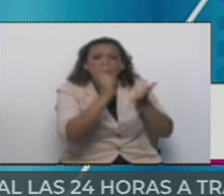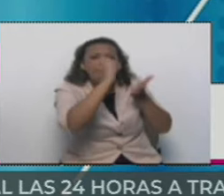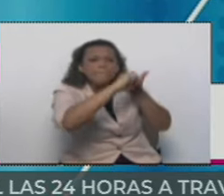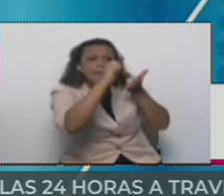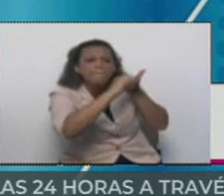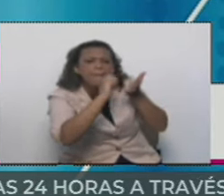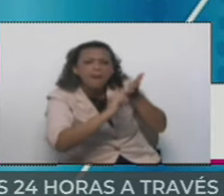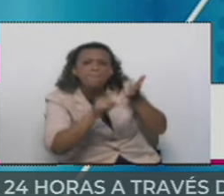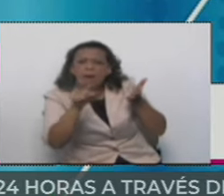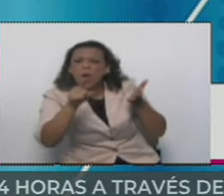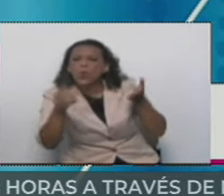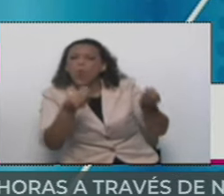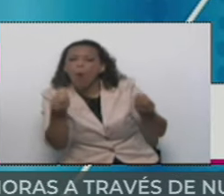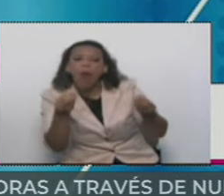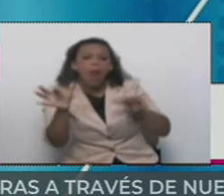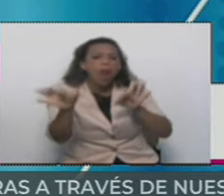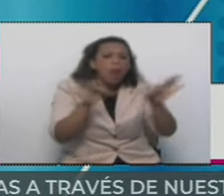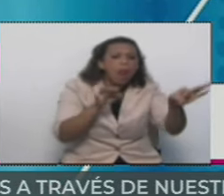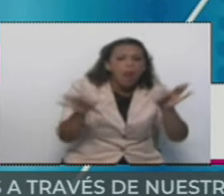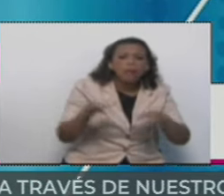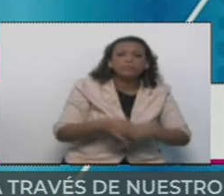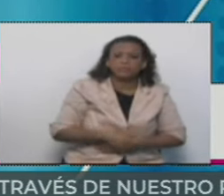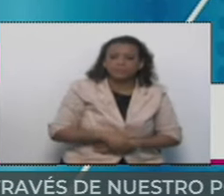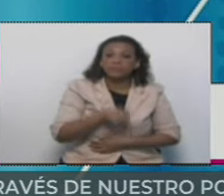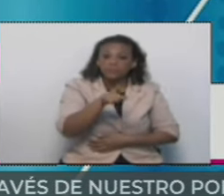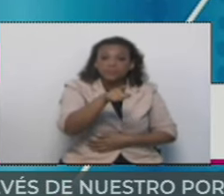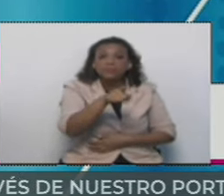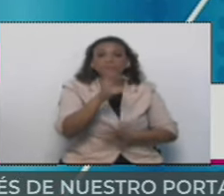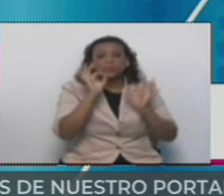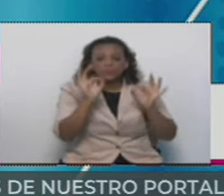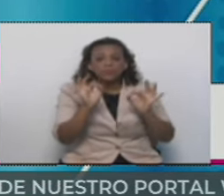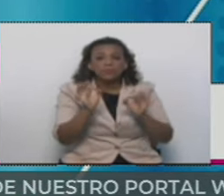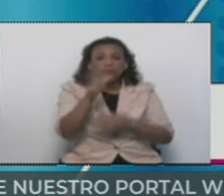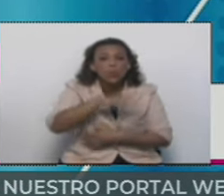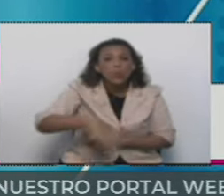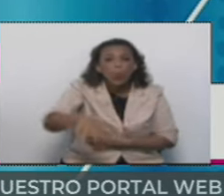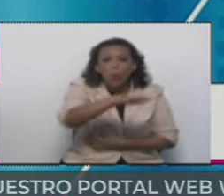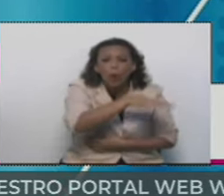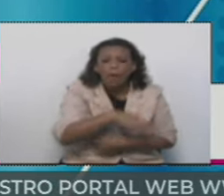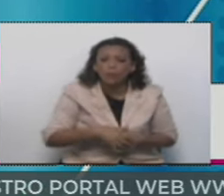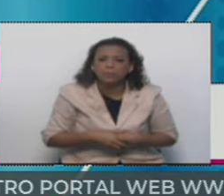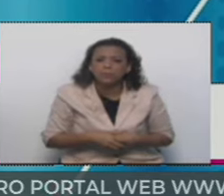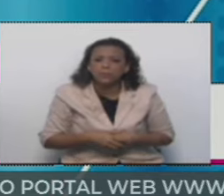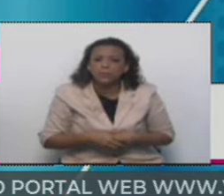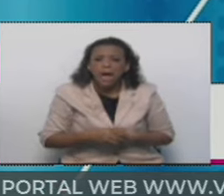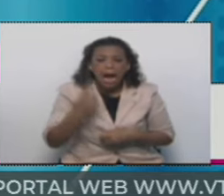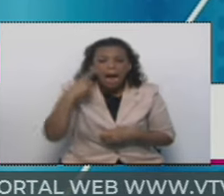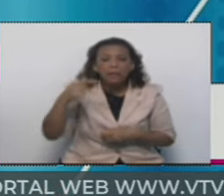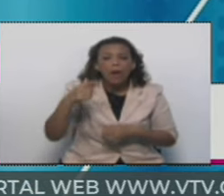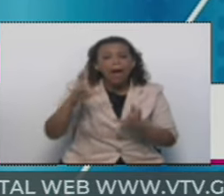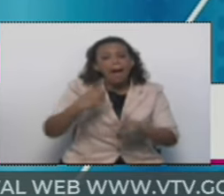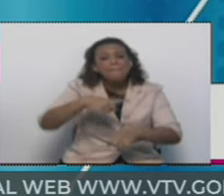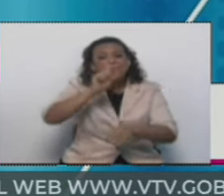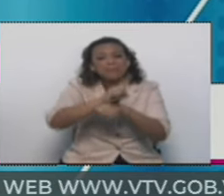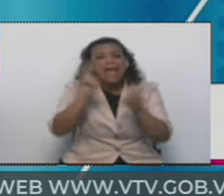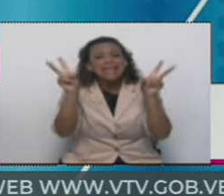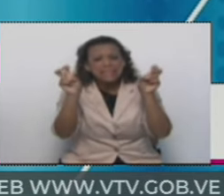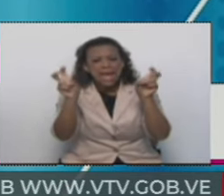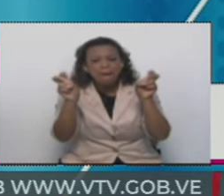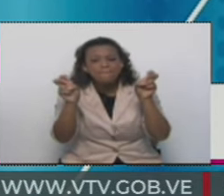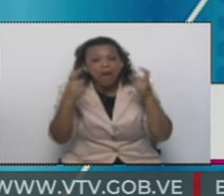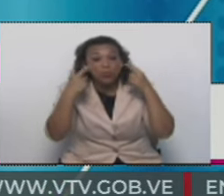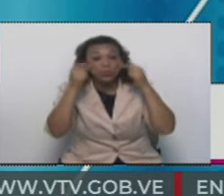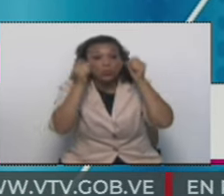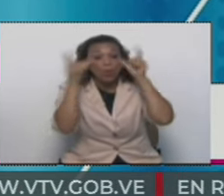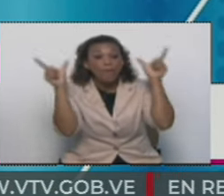de cada movimiento social, que es lo que usted le ha venido planteando al seno del movimiento popular. El primer tema que ha sorprendido desde el